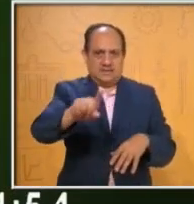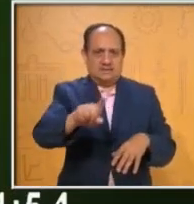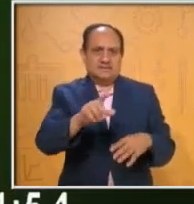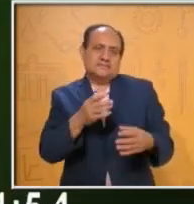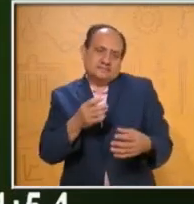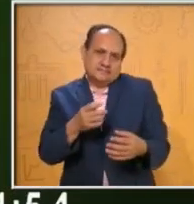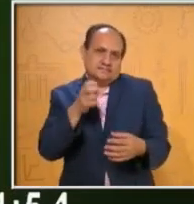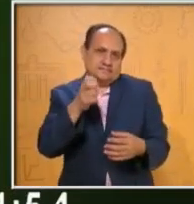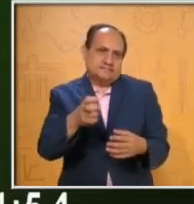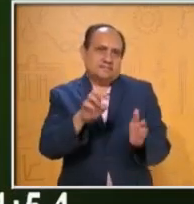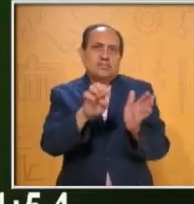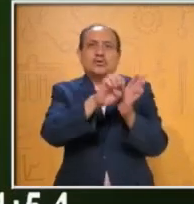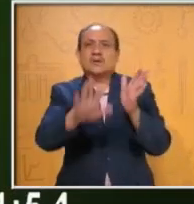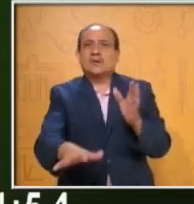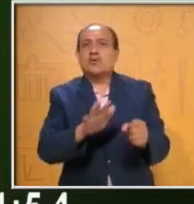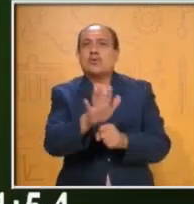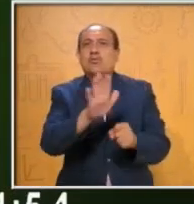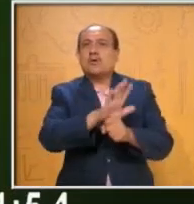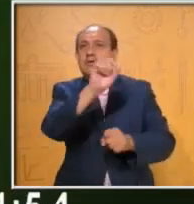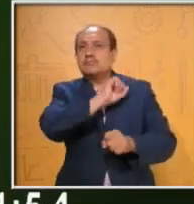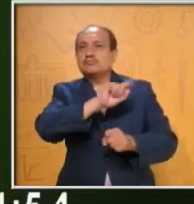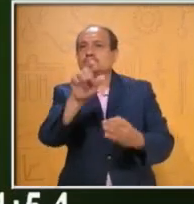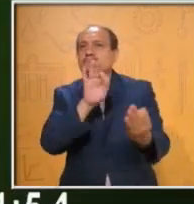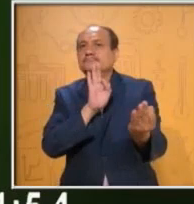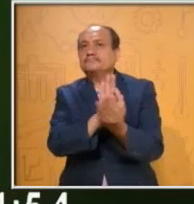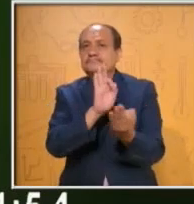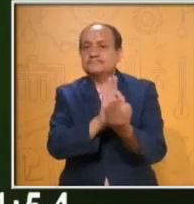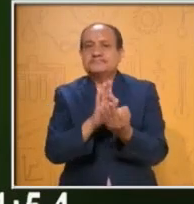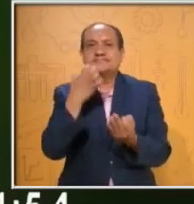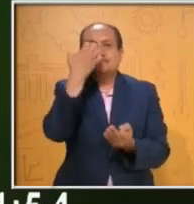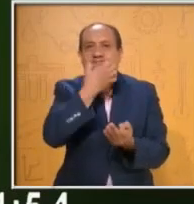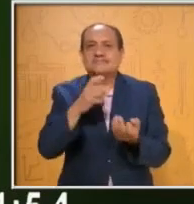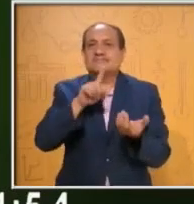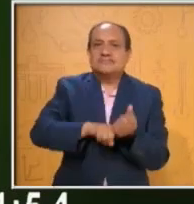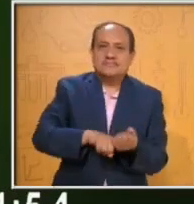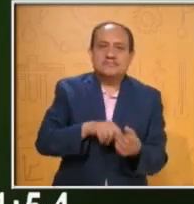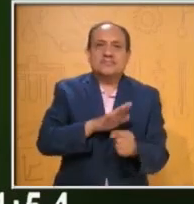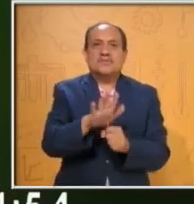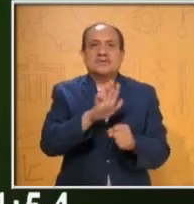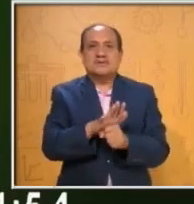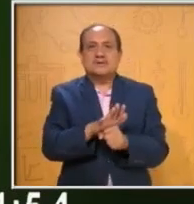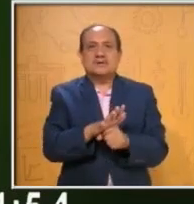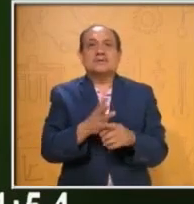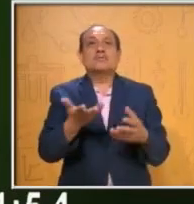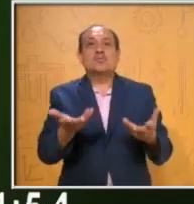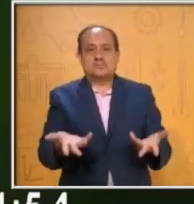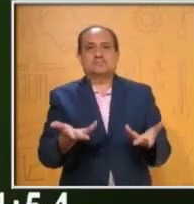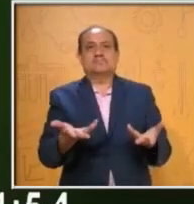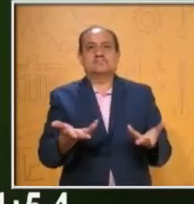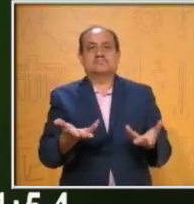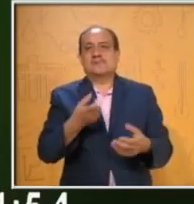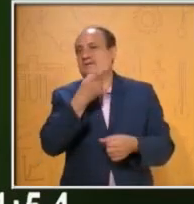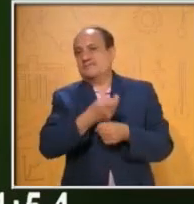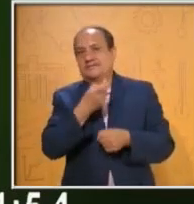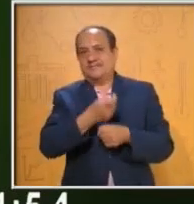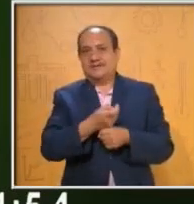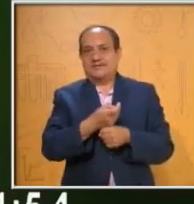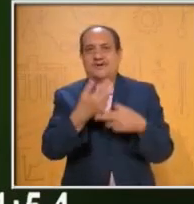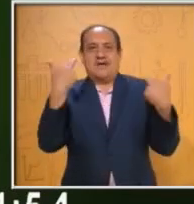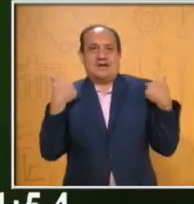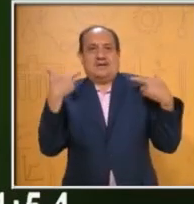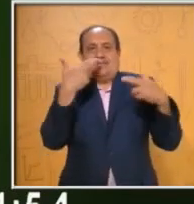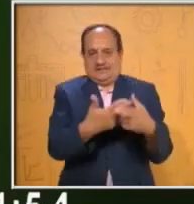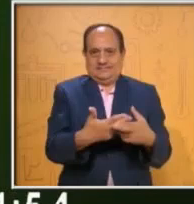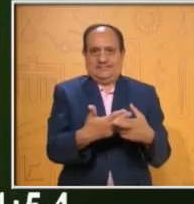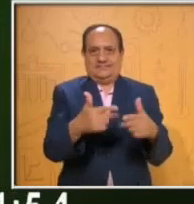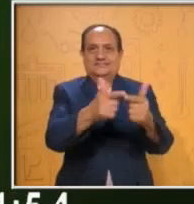próxima. En este caso, ¿quién será la autoridad de esta escuela? Pues, primero que nada, nuestro